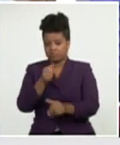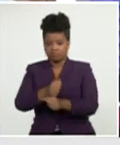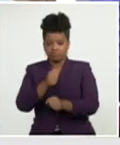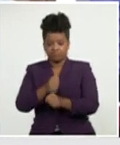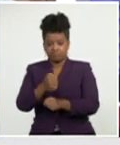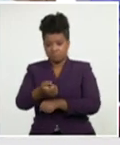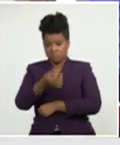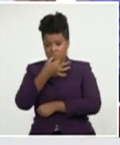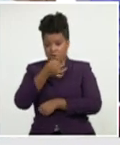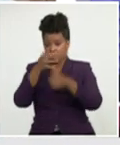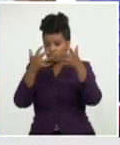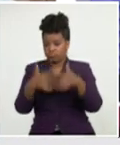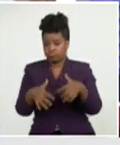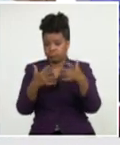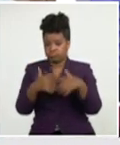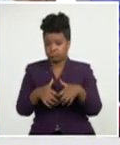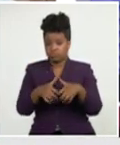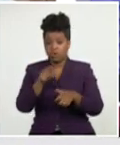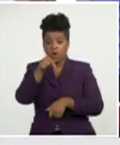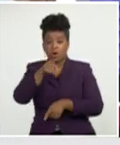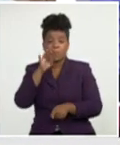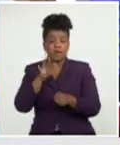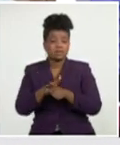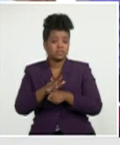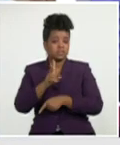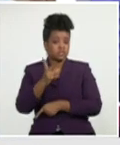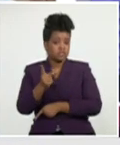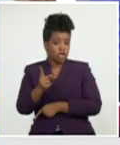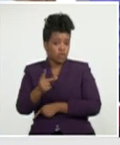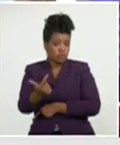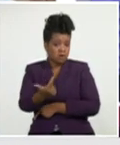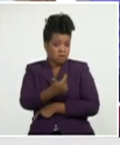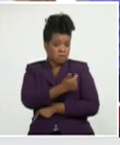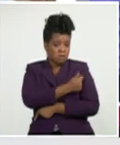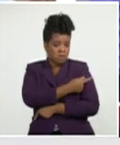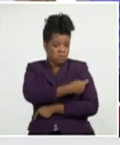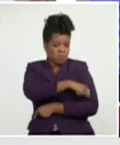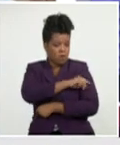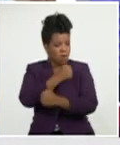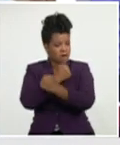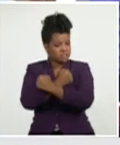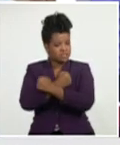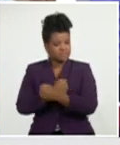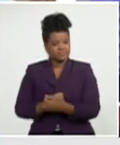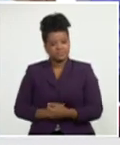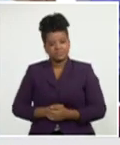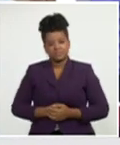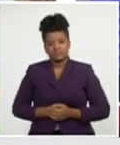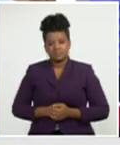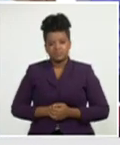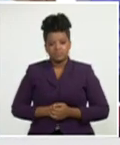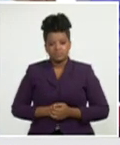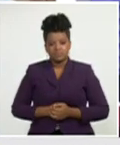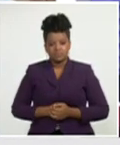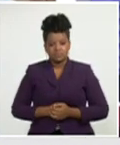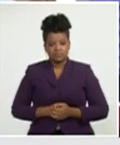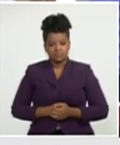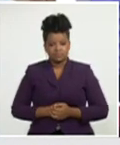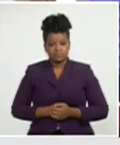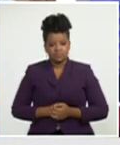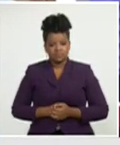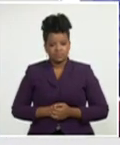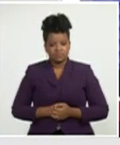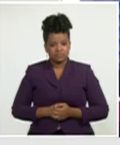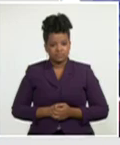la segunda dosis del estudio de intervención en poblaciones de riesgo. Aunque nuestro pueblo conoce en qué consiste la fase 3 de ensayos